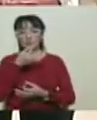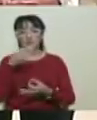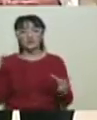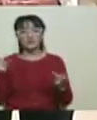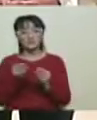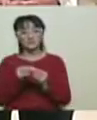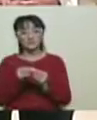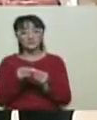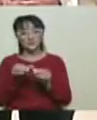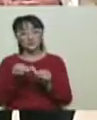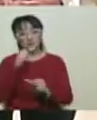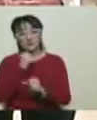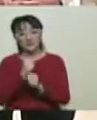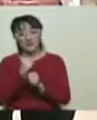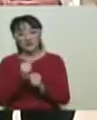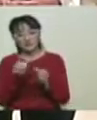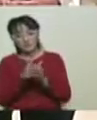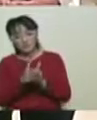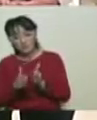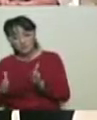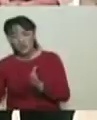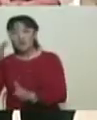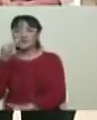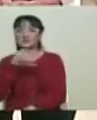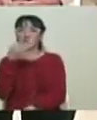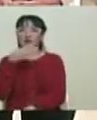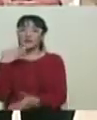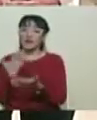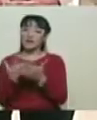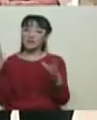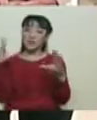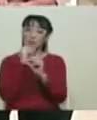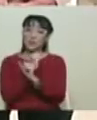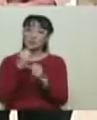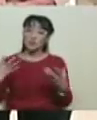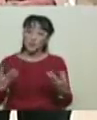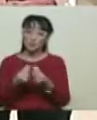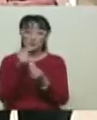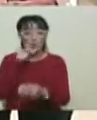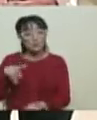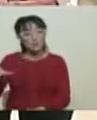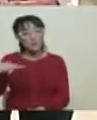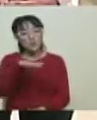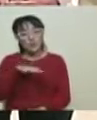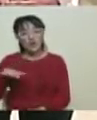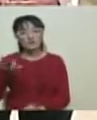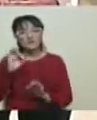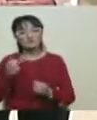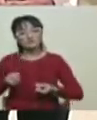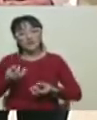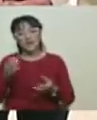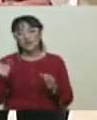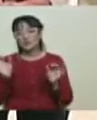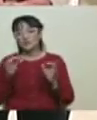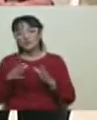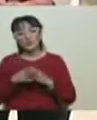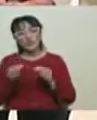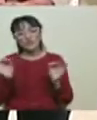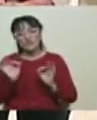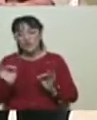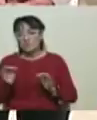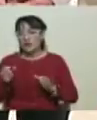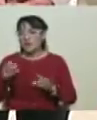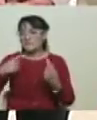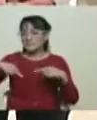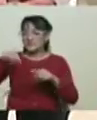trabajando el resto de la tarde, de la noche, junto a nuestro pueblo para facilitar todos los caminos a las mesas, a